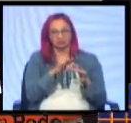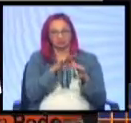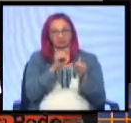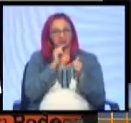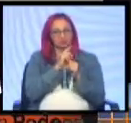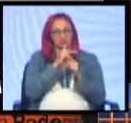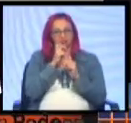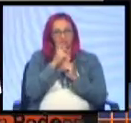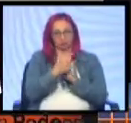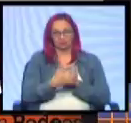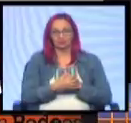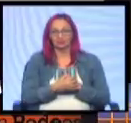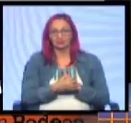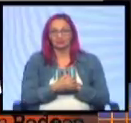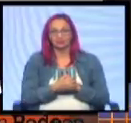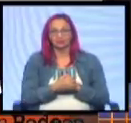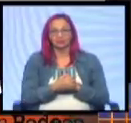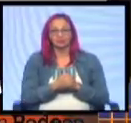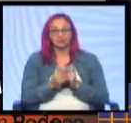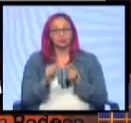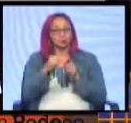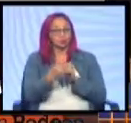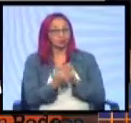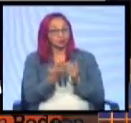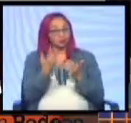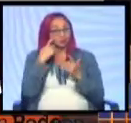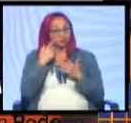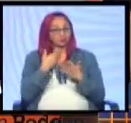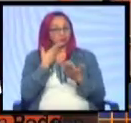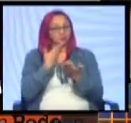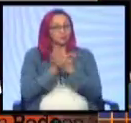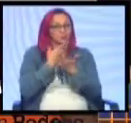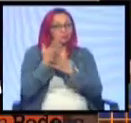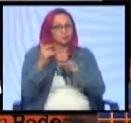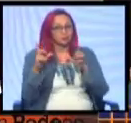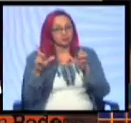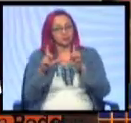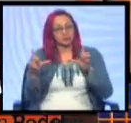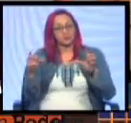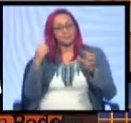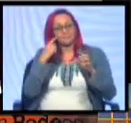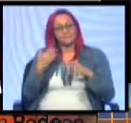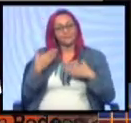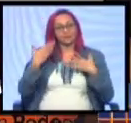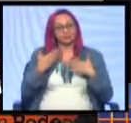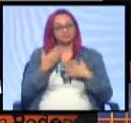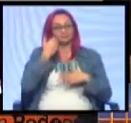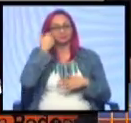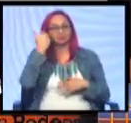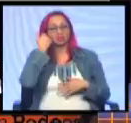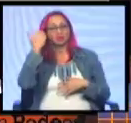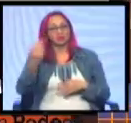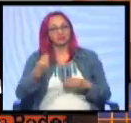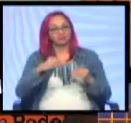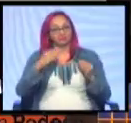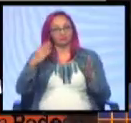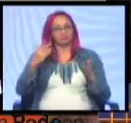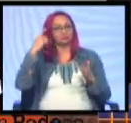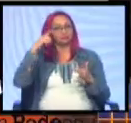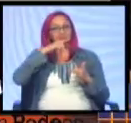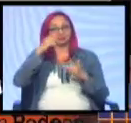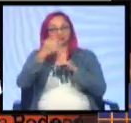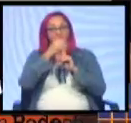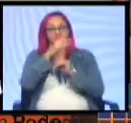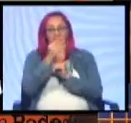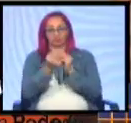con la Junta de Protección Social. Por el contrario, es para llegar a los sectores, para brindarle facilidades a esos vendedores, para que retiren